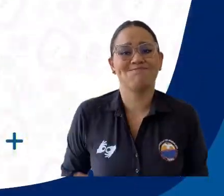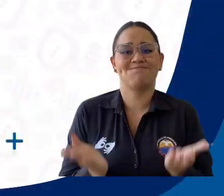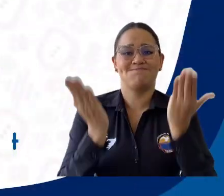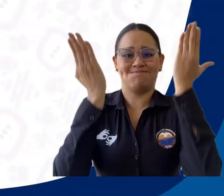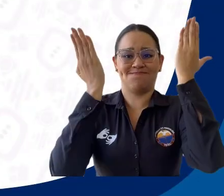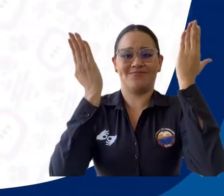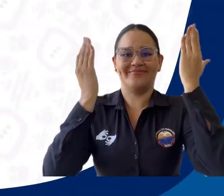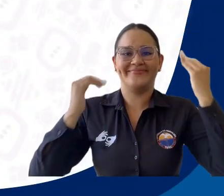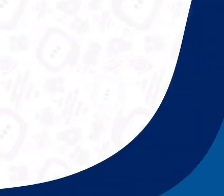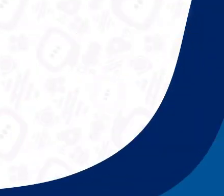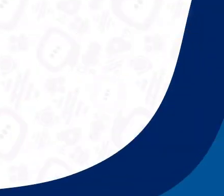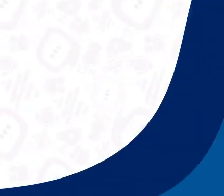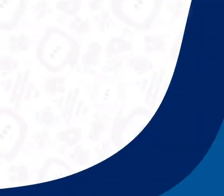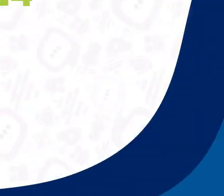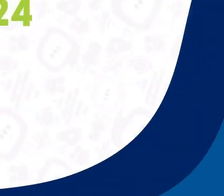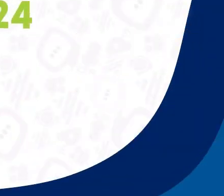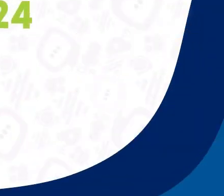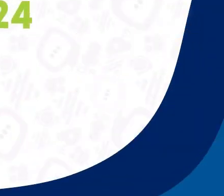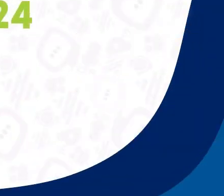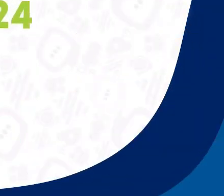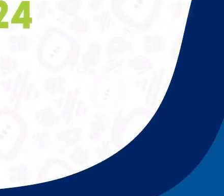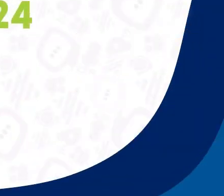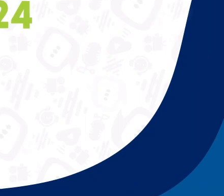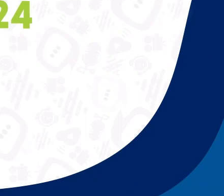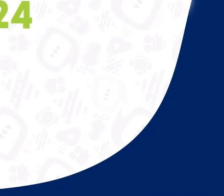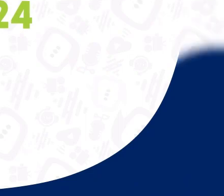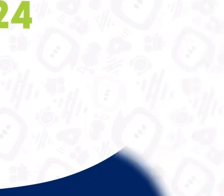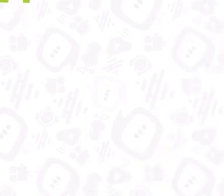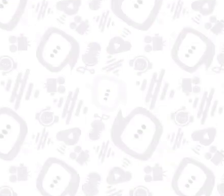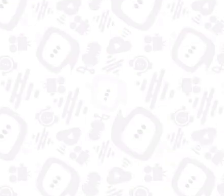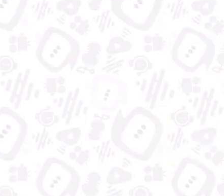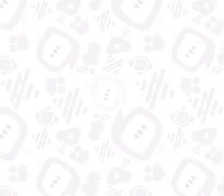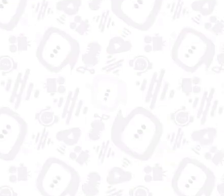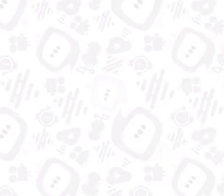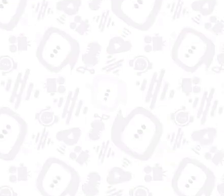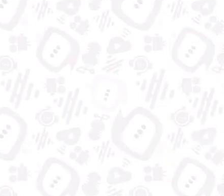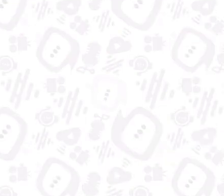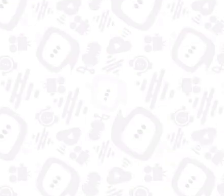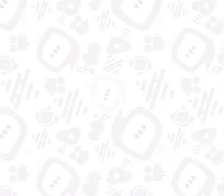Universidad del Magdalena, aún más incluyente e innovadora.